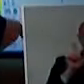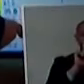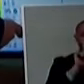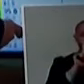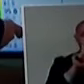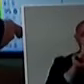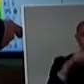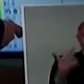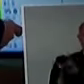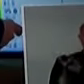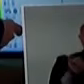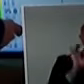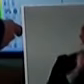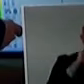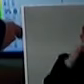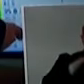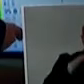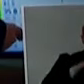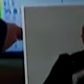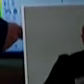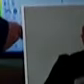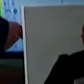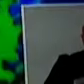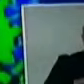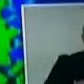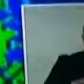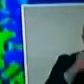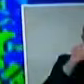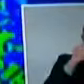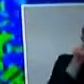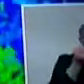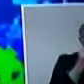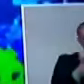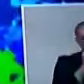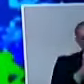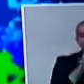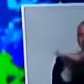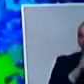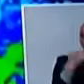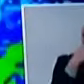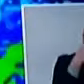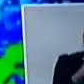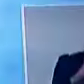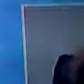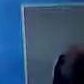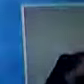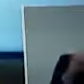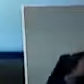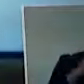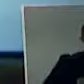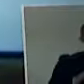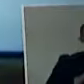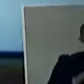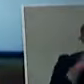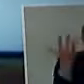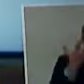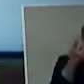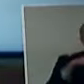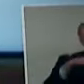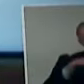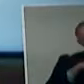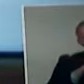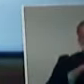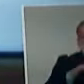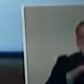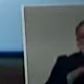de Casablanca en La Habana, que está más lejos, pero que también lo muestra. Y por último, la red de